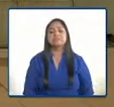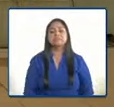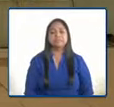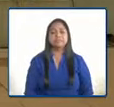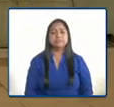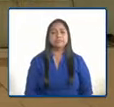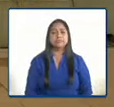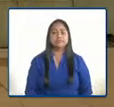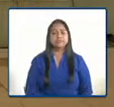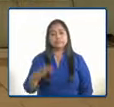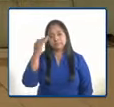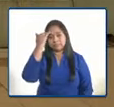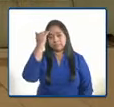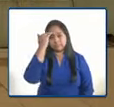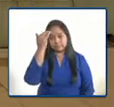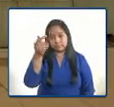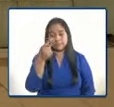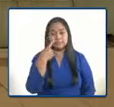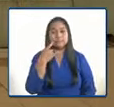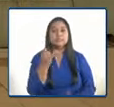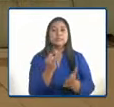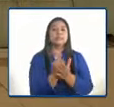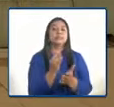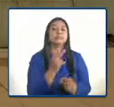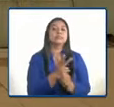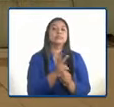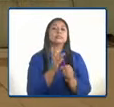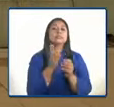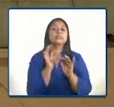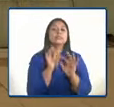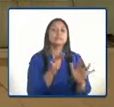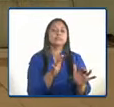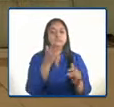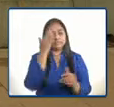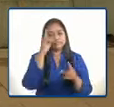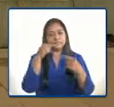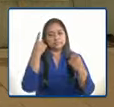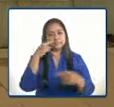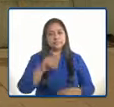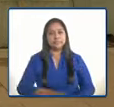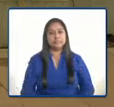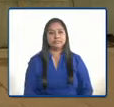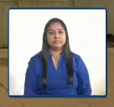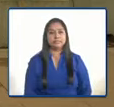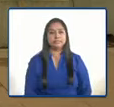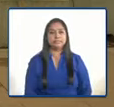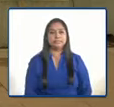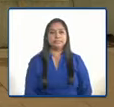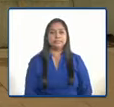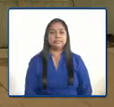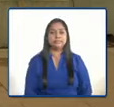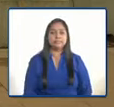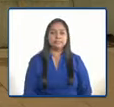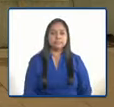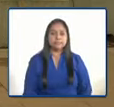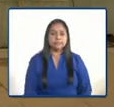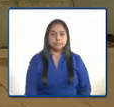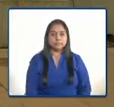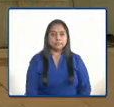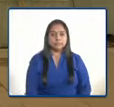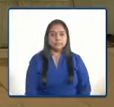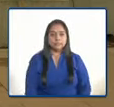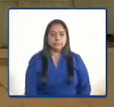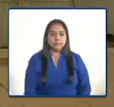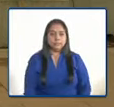Stuart Rodríguez, del Instituto Guatemalteco de Migración. Muy buen día. Feliz día a todos. Gracias. Vamos ahora